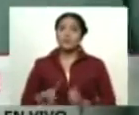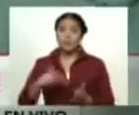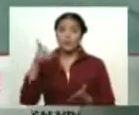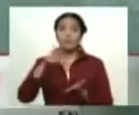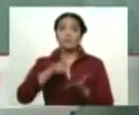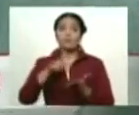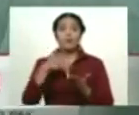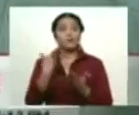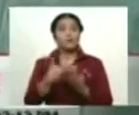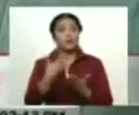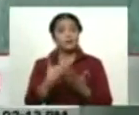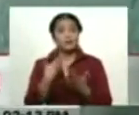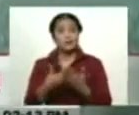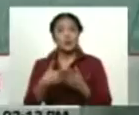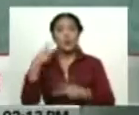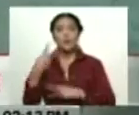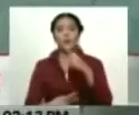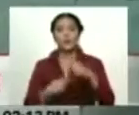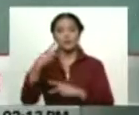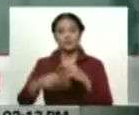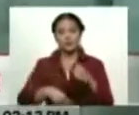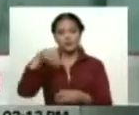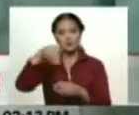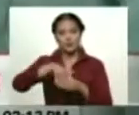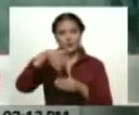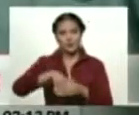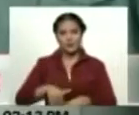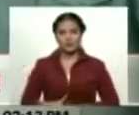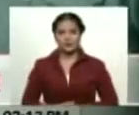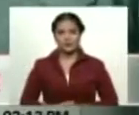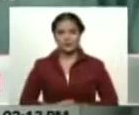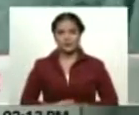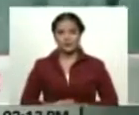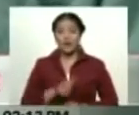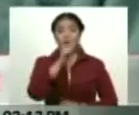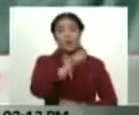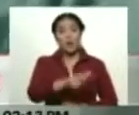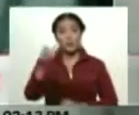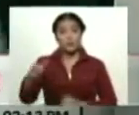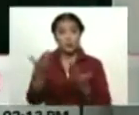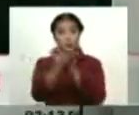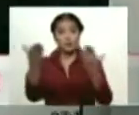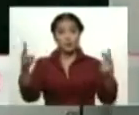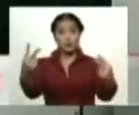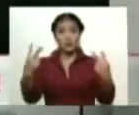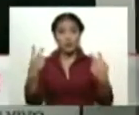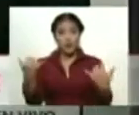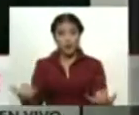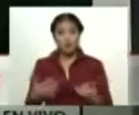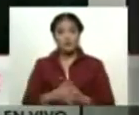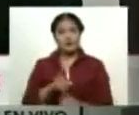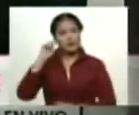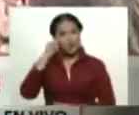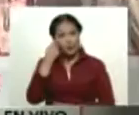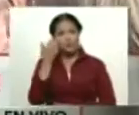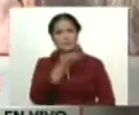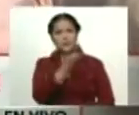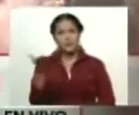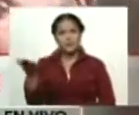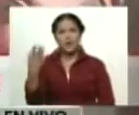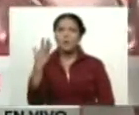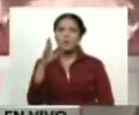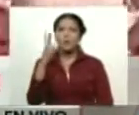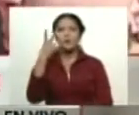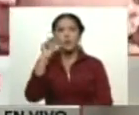como testigos en su proceso de votación. A las personas que nos están sintonizando a esta hora, les recordamos que hace aproximadamente